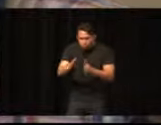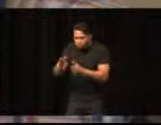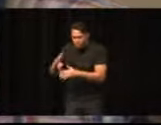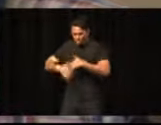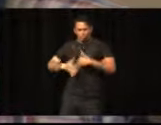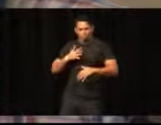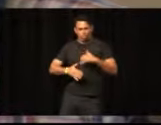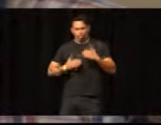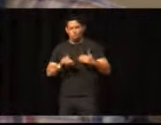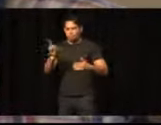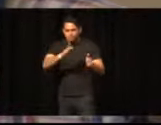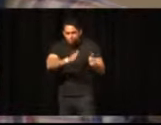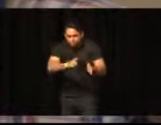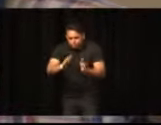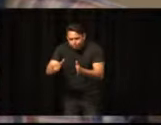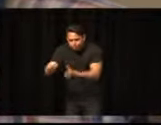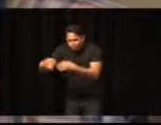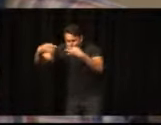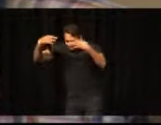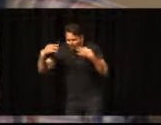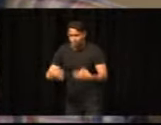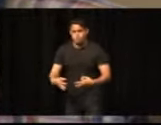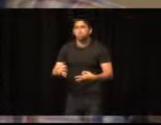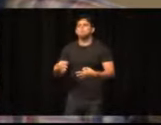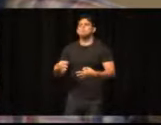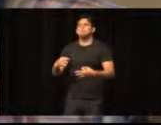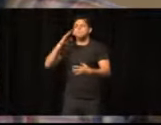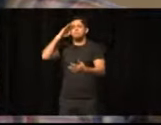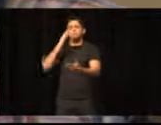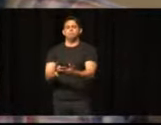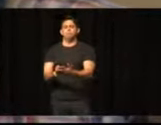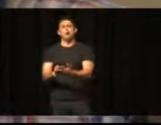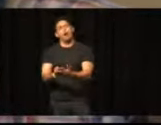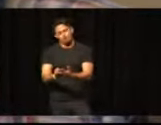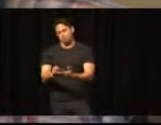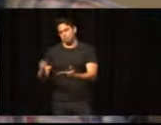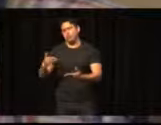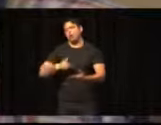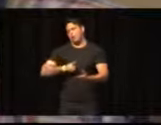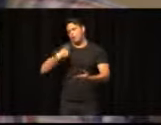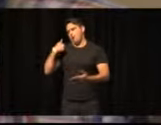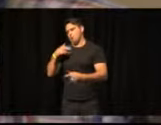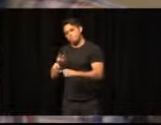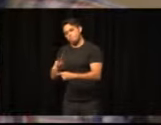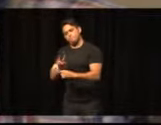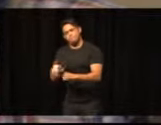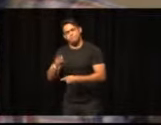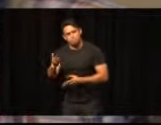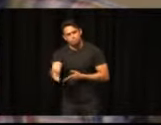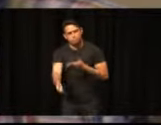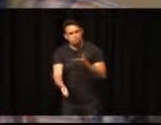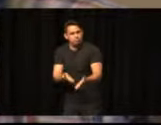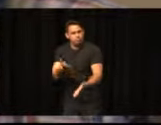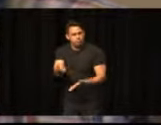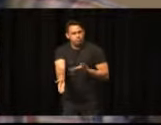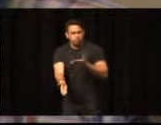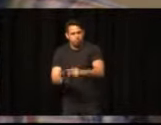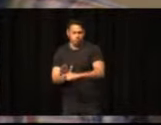la credibilidad nos da la posibilidad de mantenimiento. Entonces, en ese sentido, yo vuelvo a